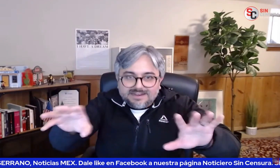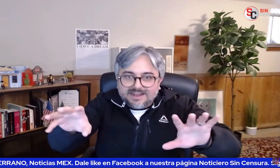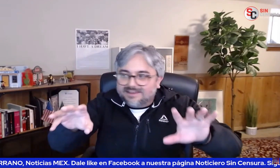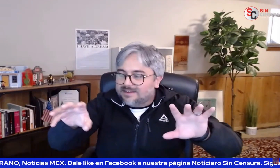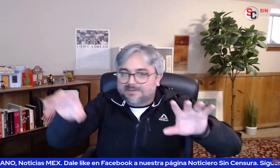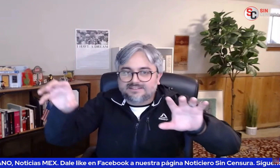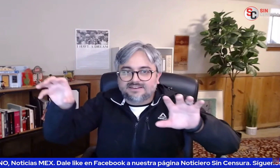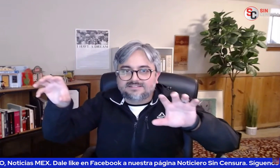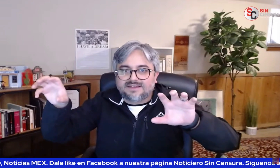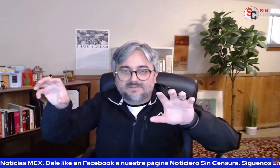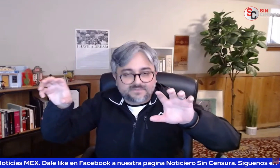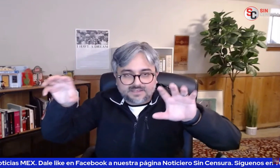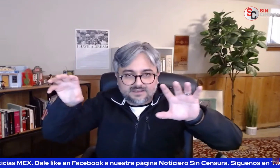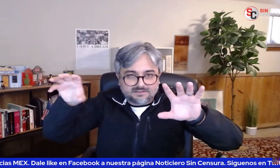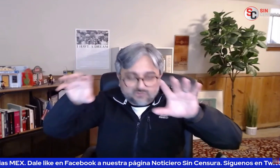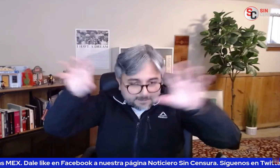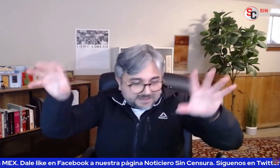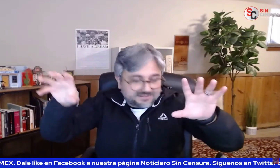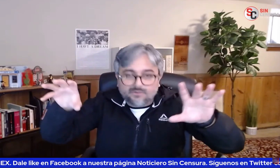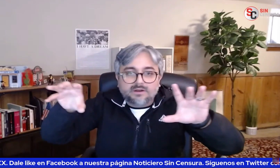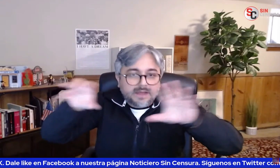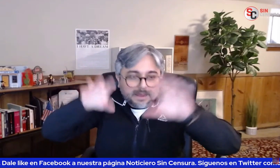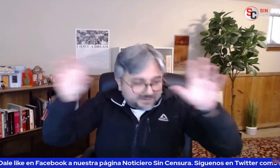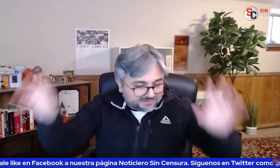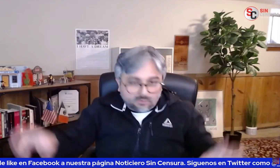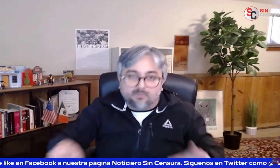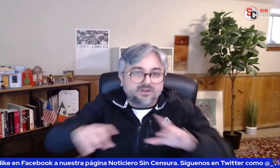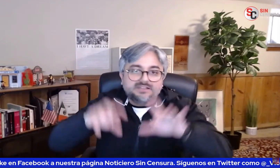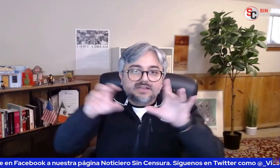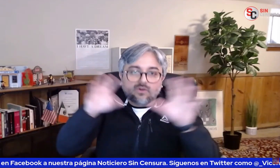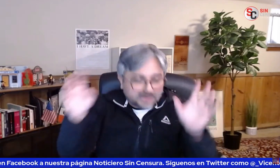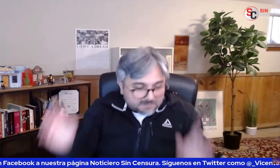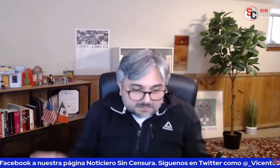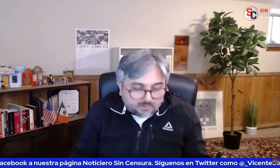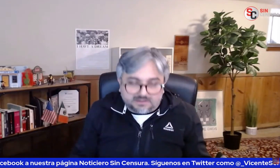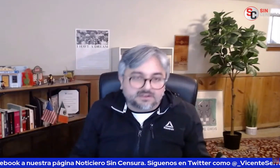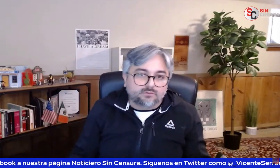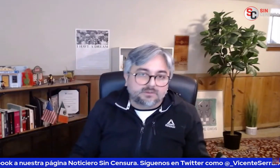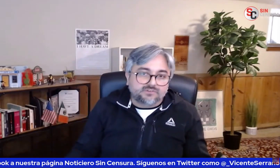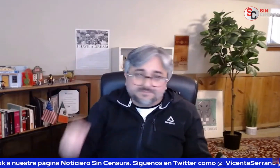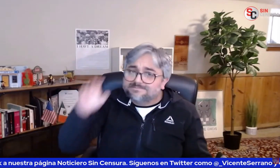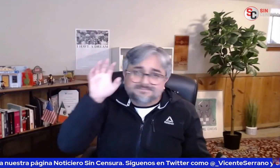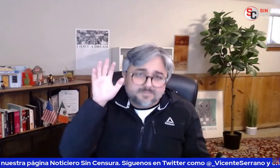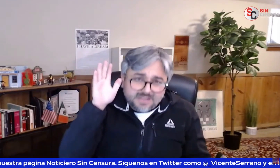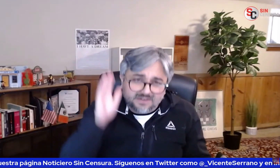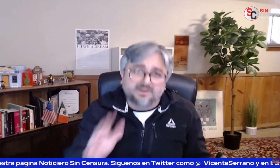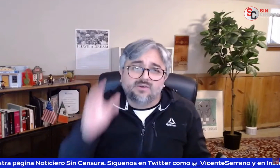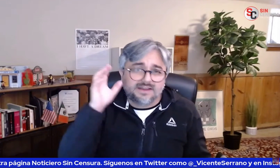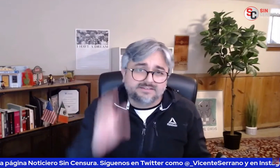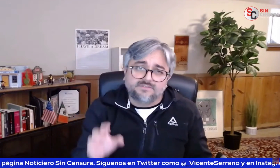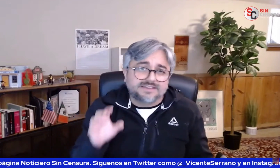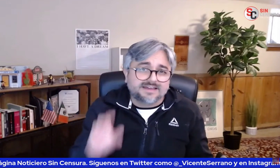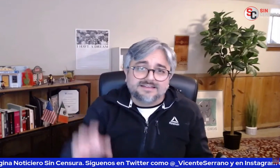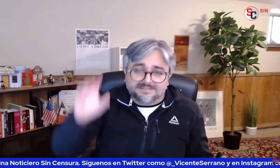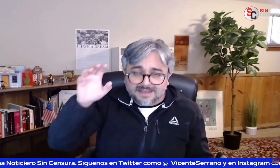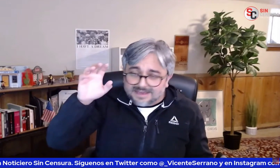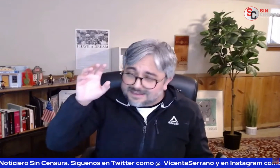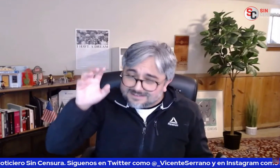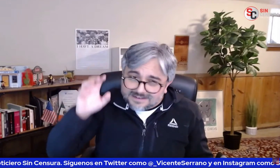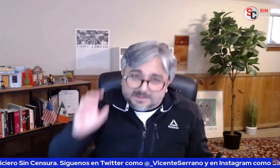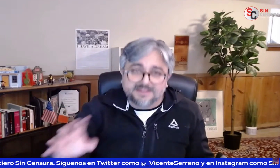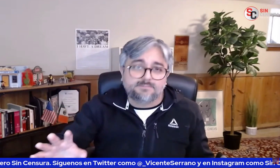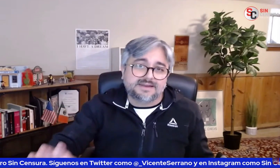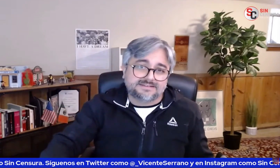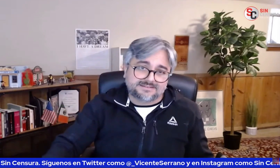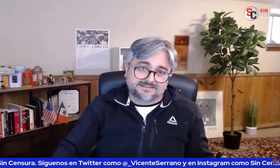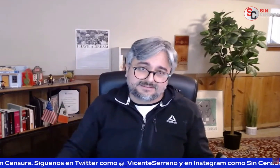Vicente, Alina, que le pertenezca, o sea, parte de un partido político de la misma Cuarta Transformación. Creo que lo que le hace falta es que